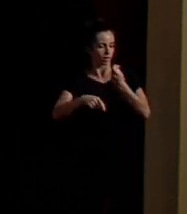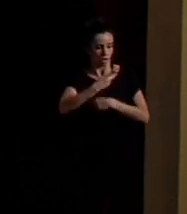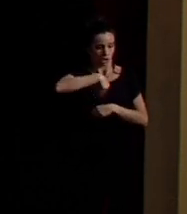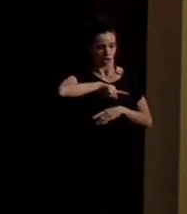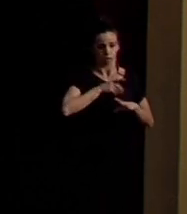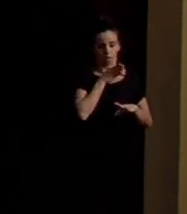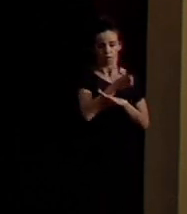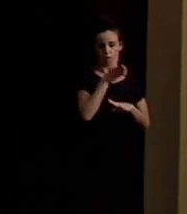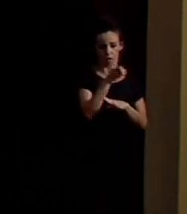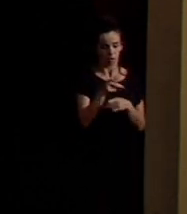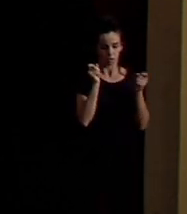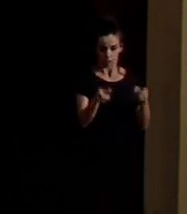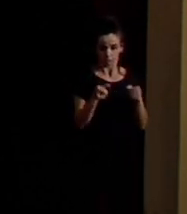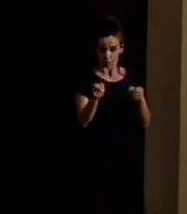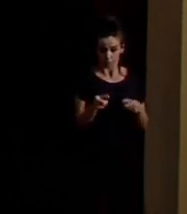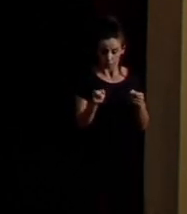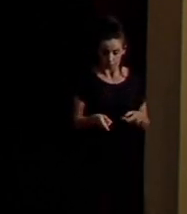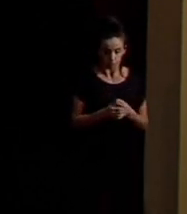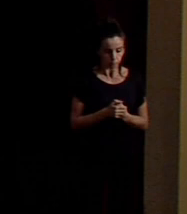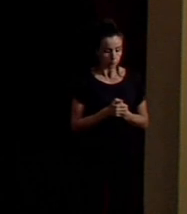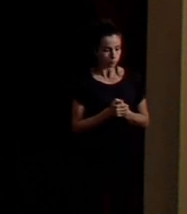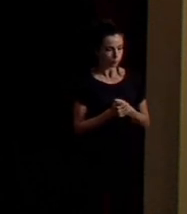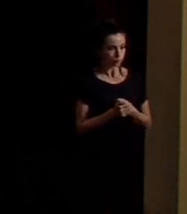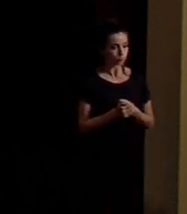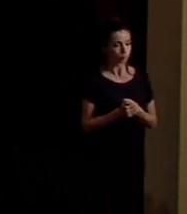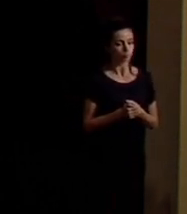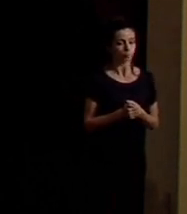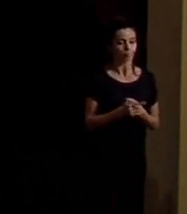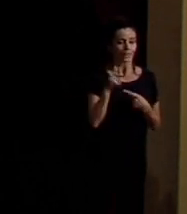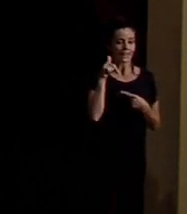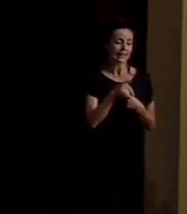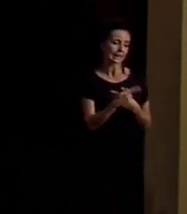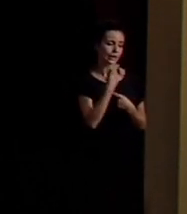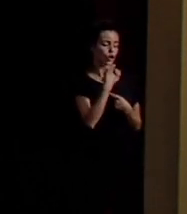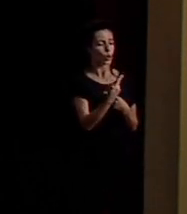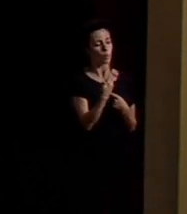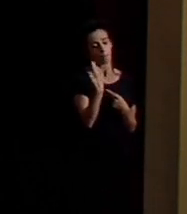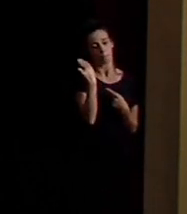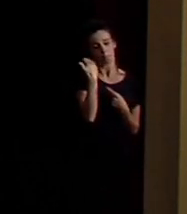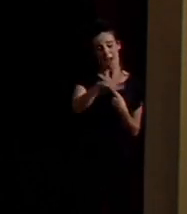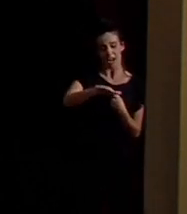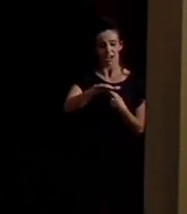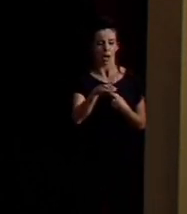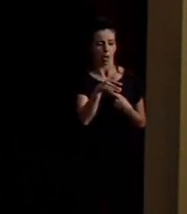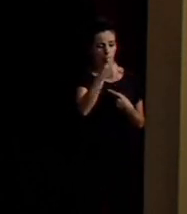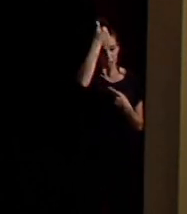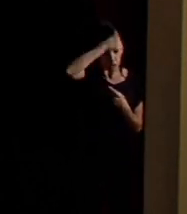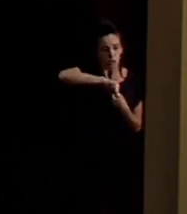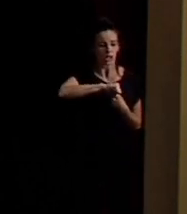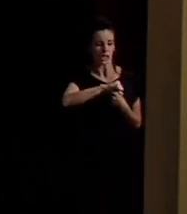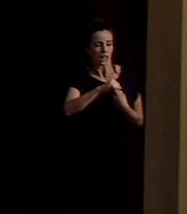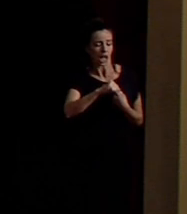acudimos habitualmente, ¿no? Esa que yo llamo perversa masculinidad hegemónica se sigue